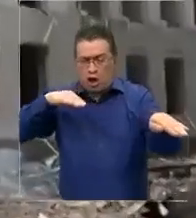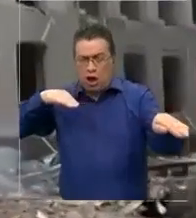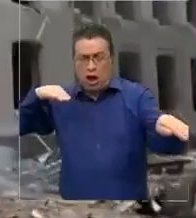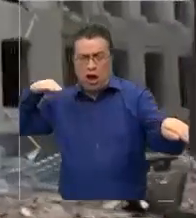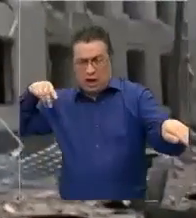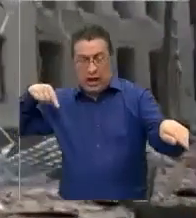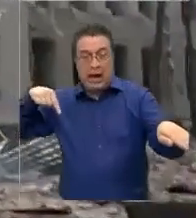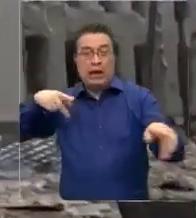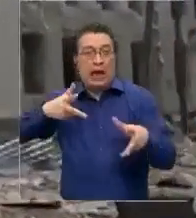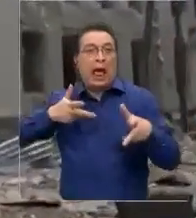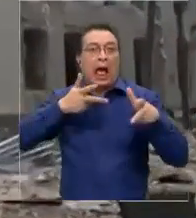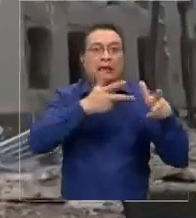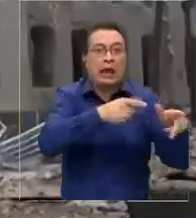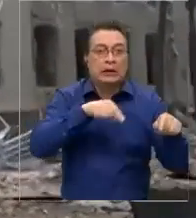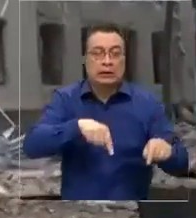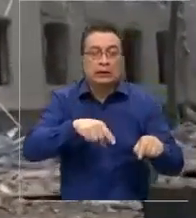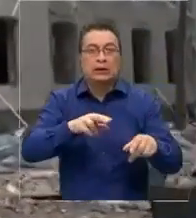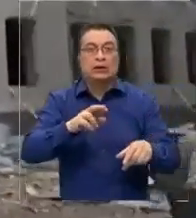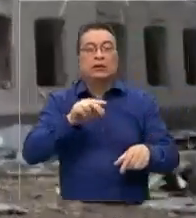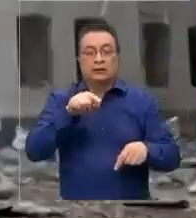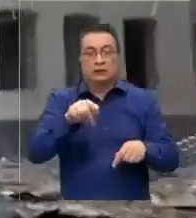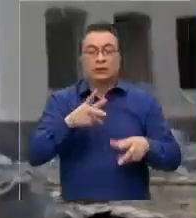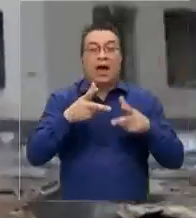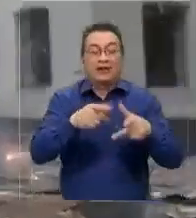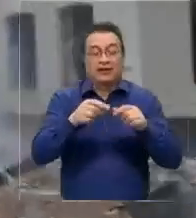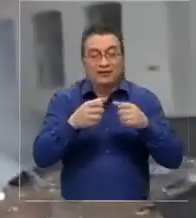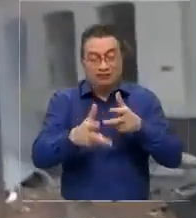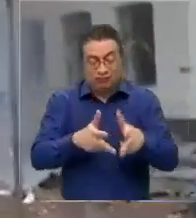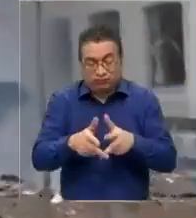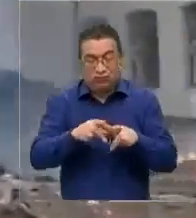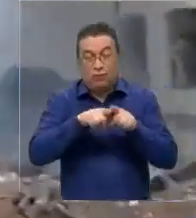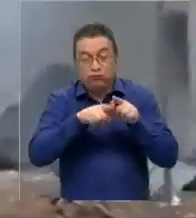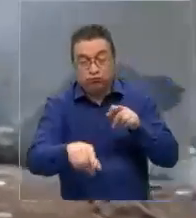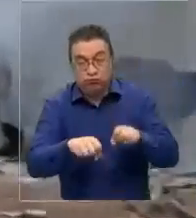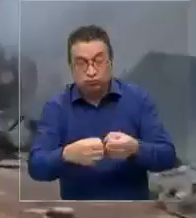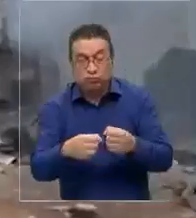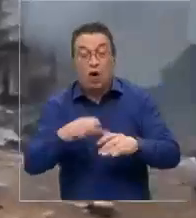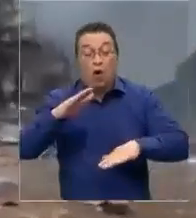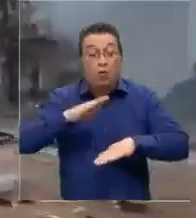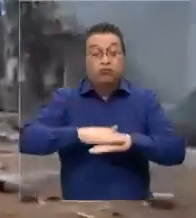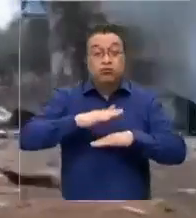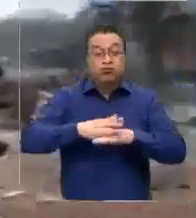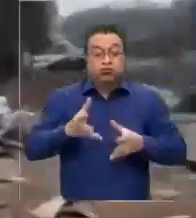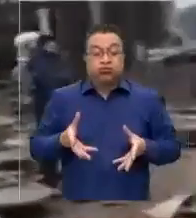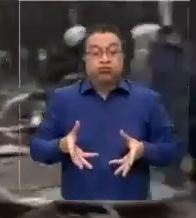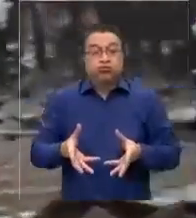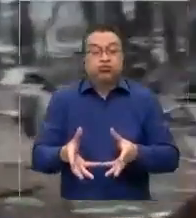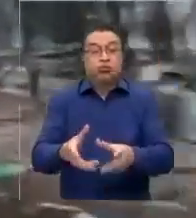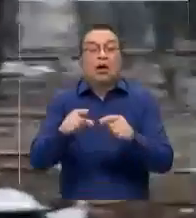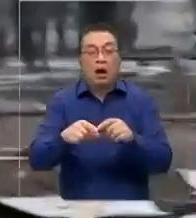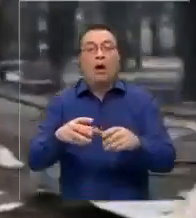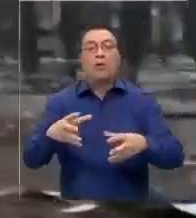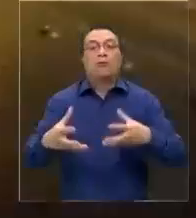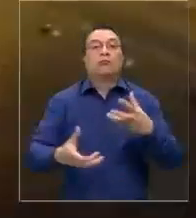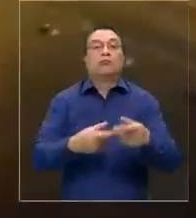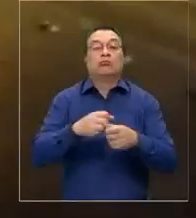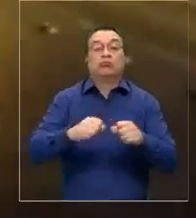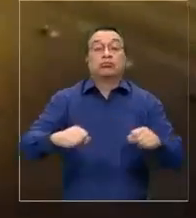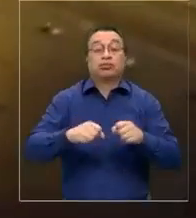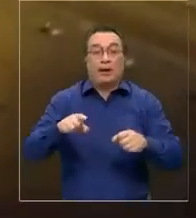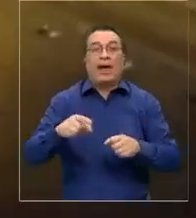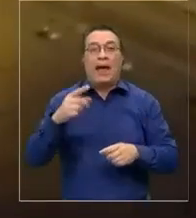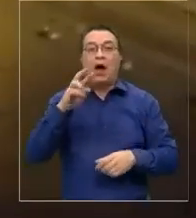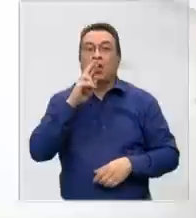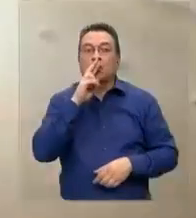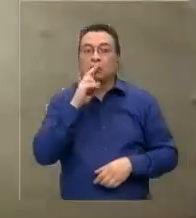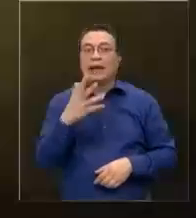el convoy, con el ataque de hoy cerca de la estación ferroviaria, con los daños al sistema de calefacción de la capital, una y otra vez parece claro que lo que está buscando